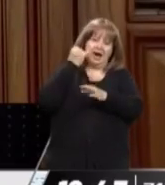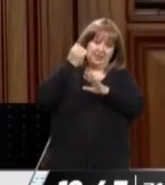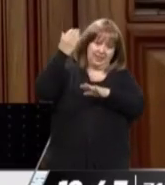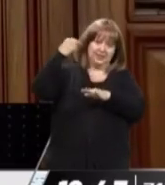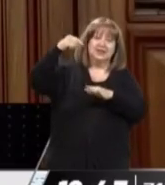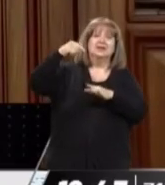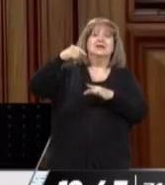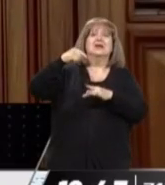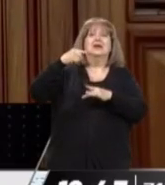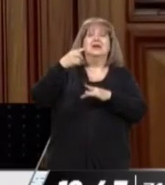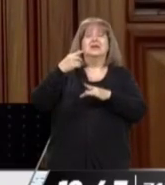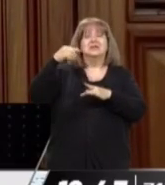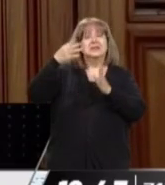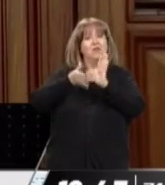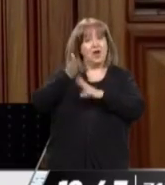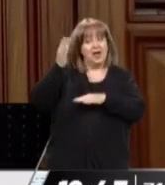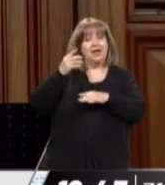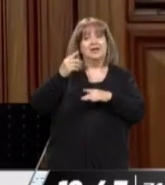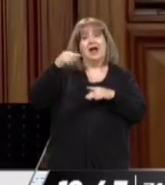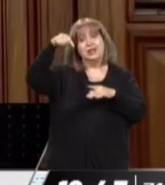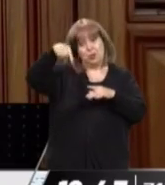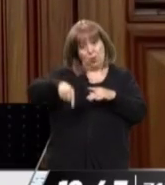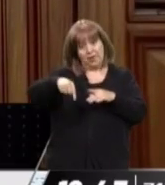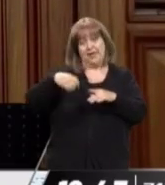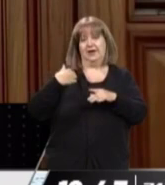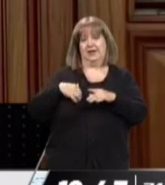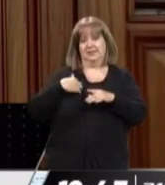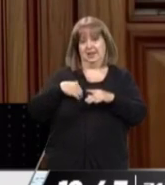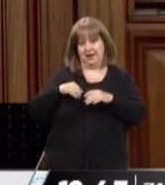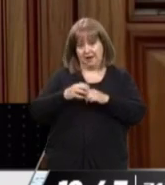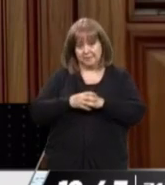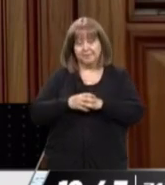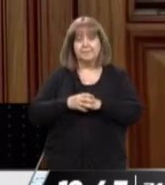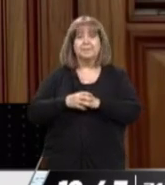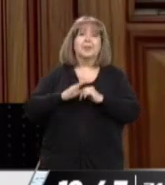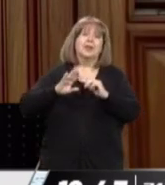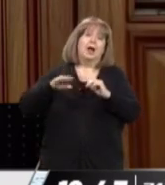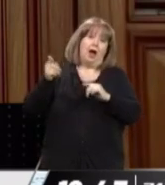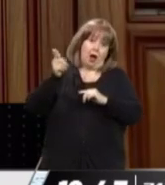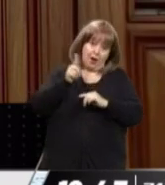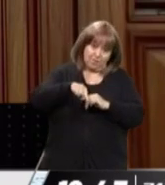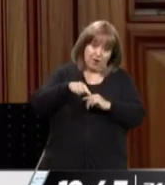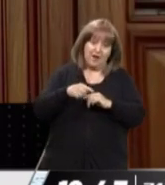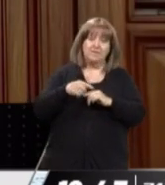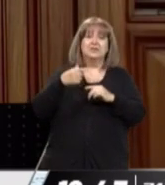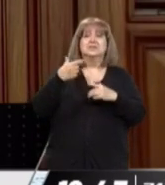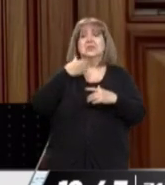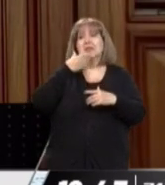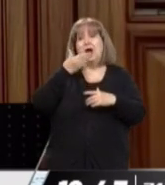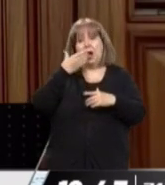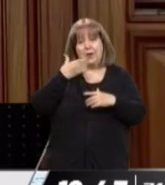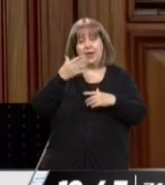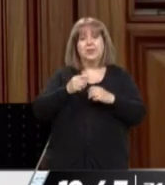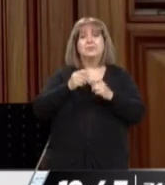está reaccionando contra la justicia por archivar una causa que tenía que ver con el ministro de Seguridad de la